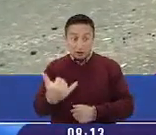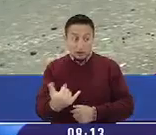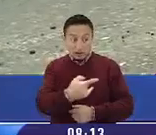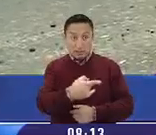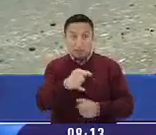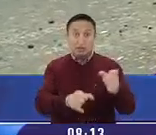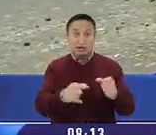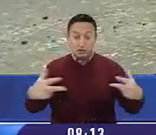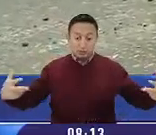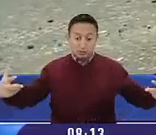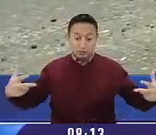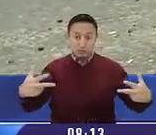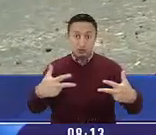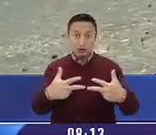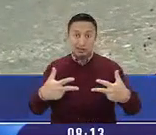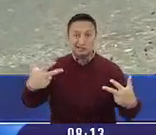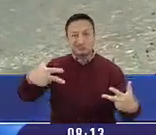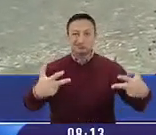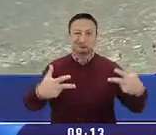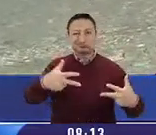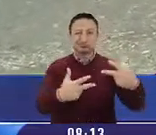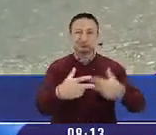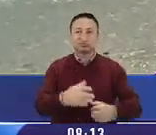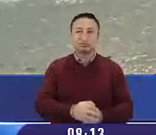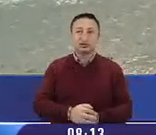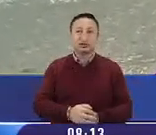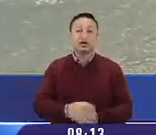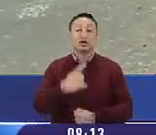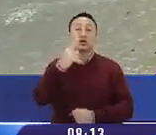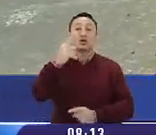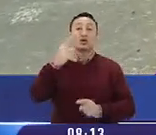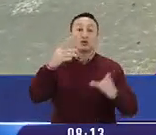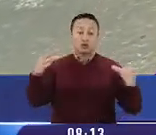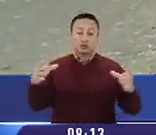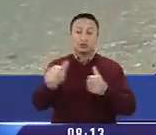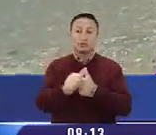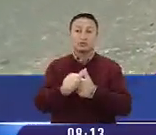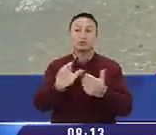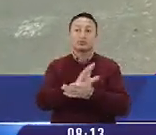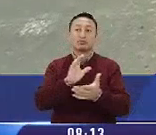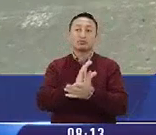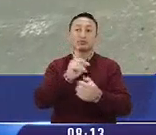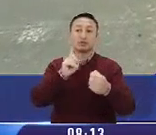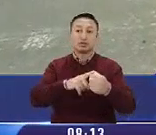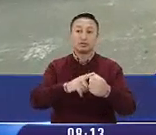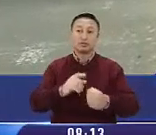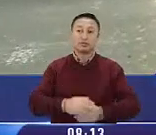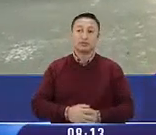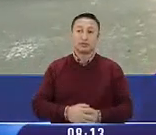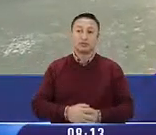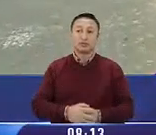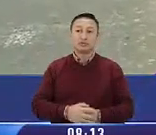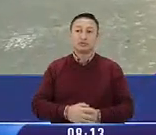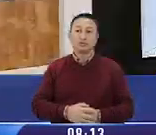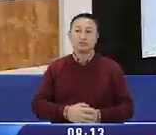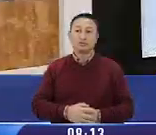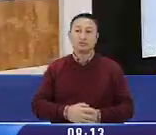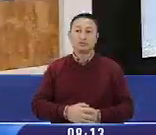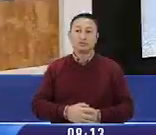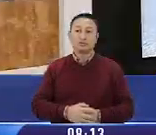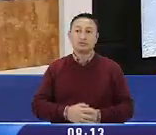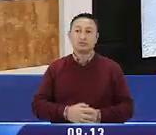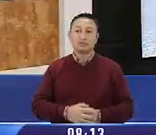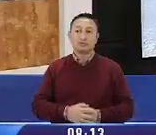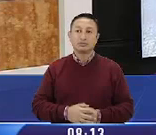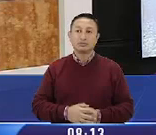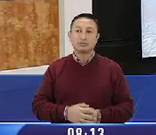conductores al momento de transitar por esta zona. Estamos nada más a una cuadra del Colegio Quito, así que muchísima atención. Con esta información nos despedimos. Buenos días. Oye,